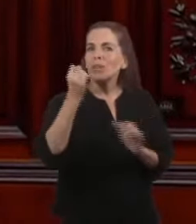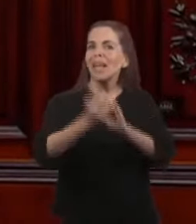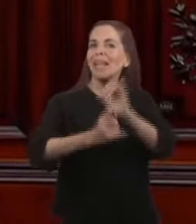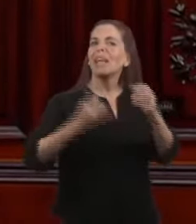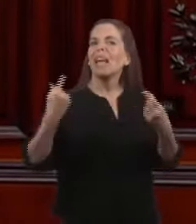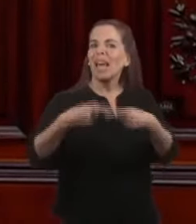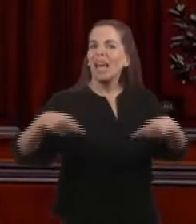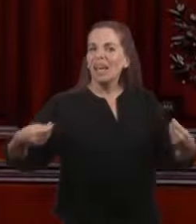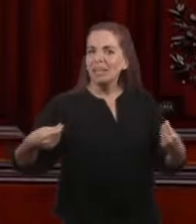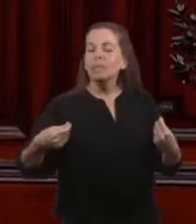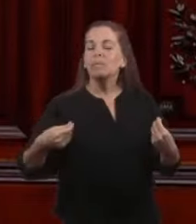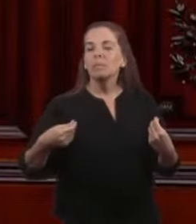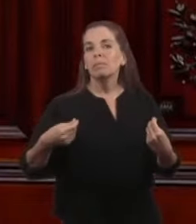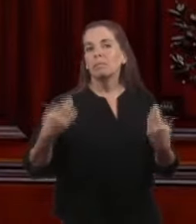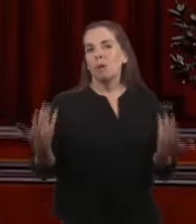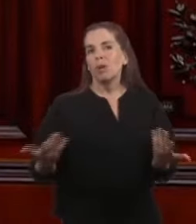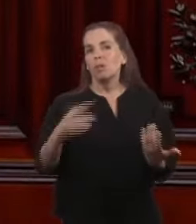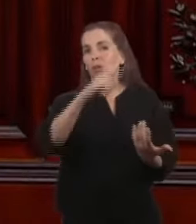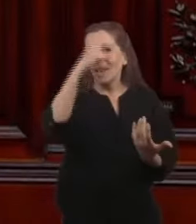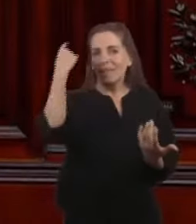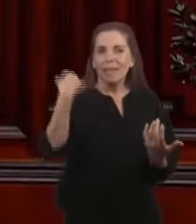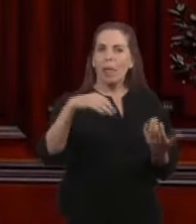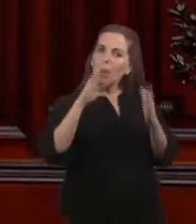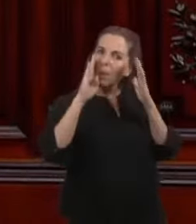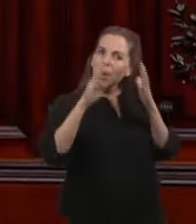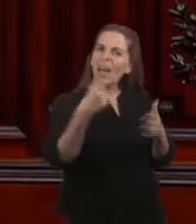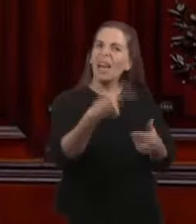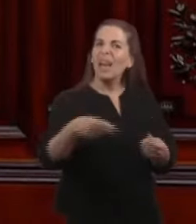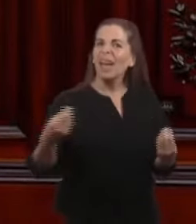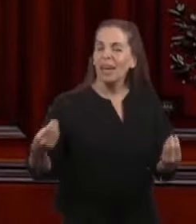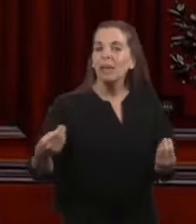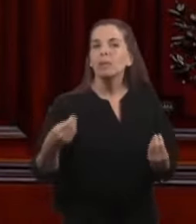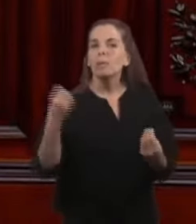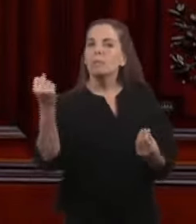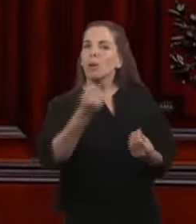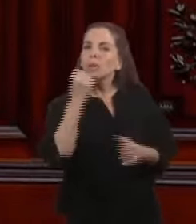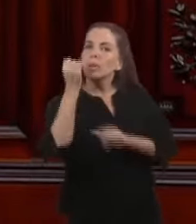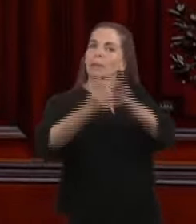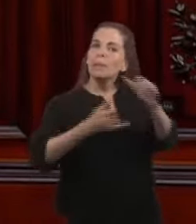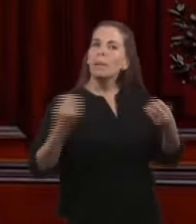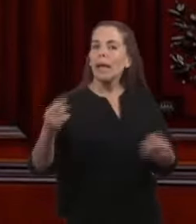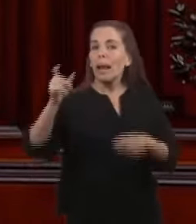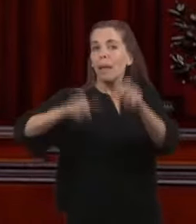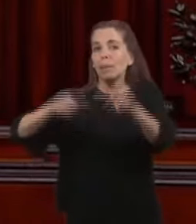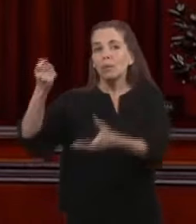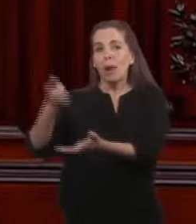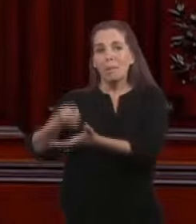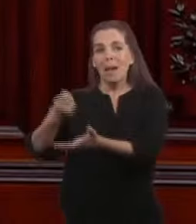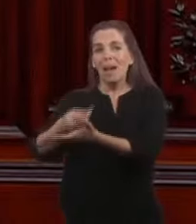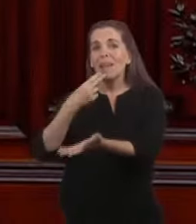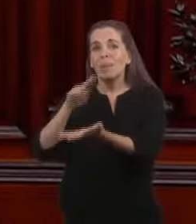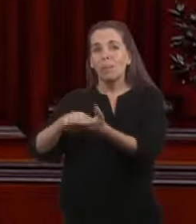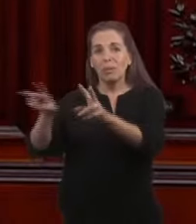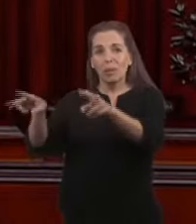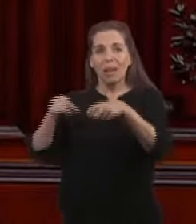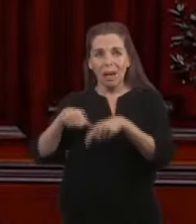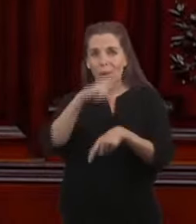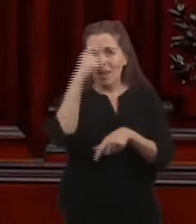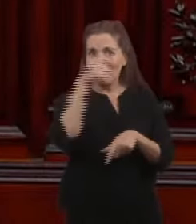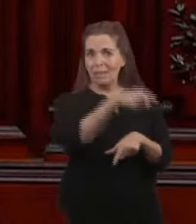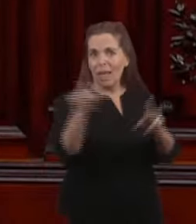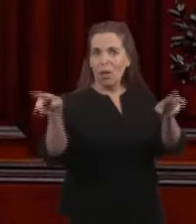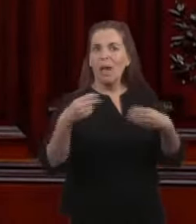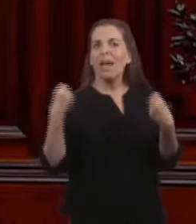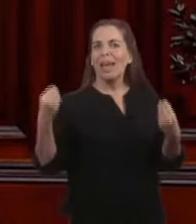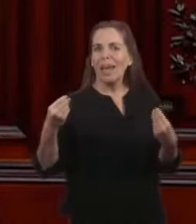acerca de qué se tiene que ocupar el estado y cómo basar el dinero de los pagadores de impuestos eso Ni más ni menos es